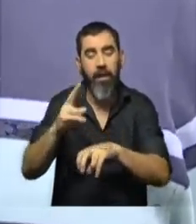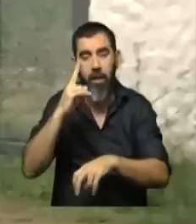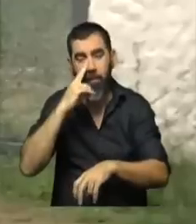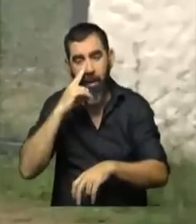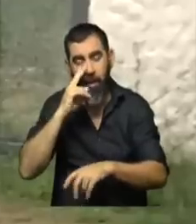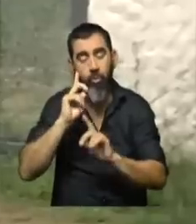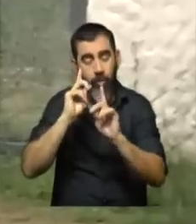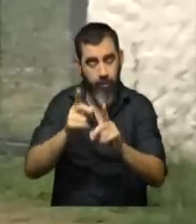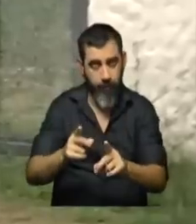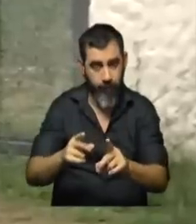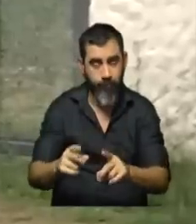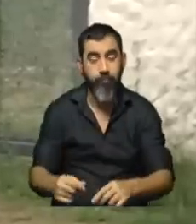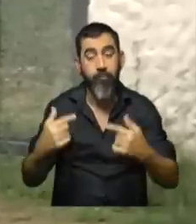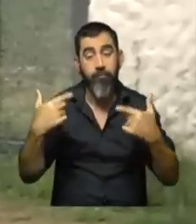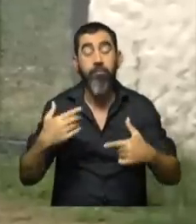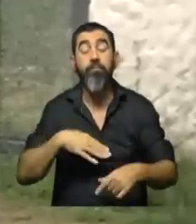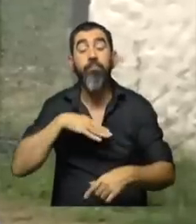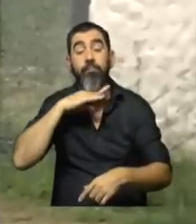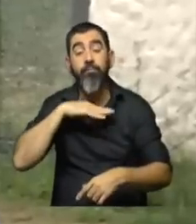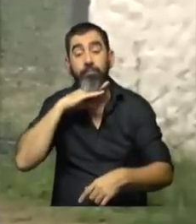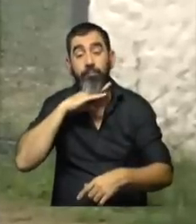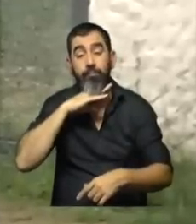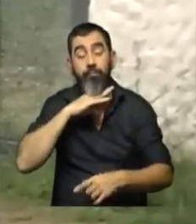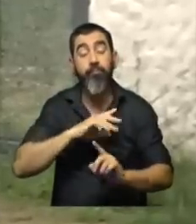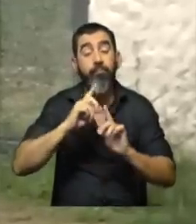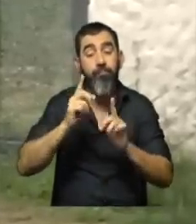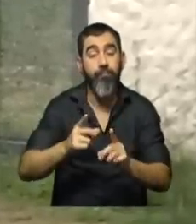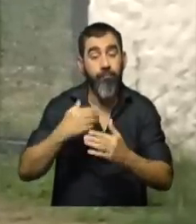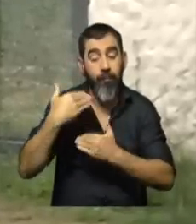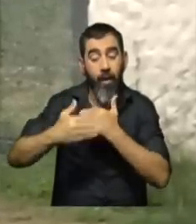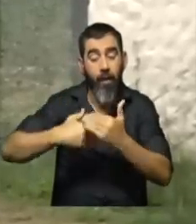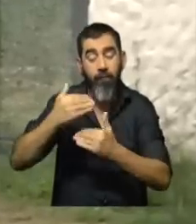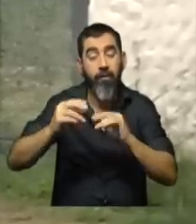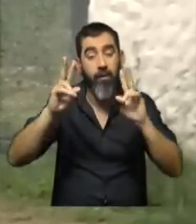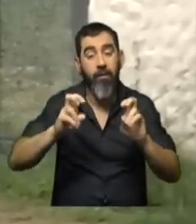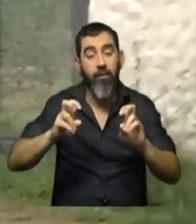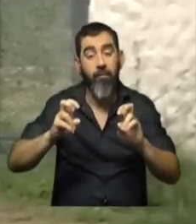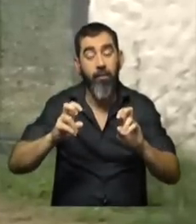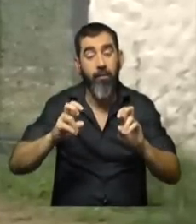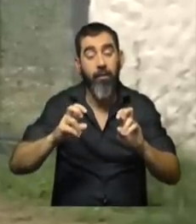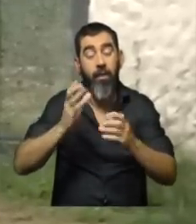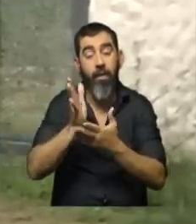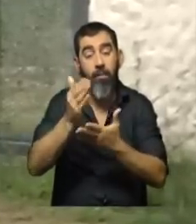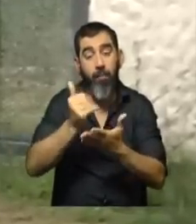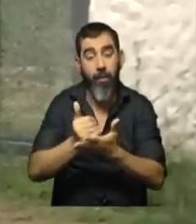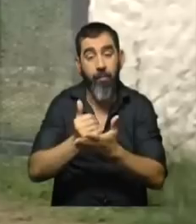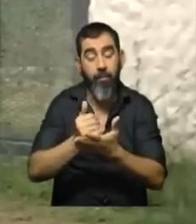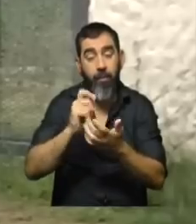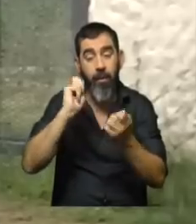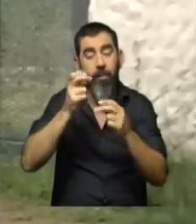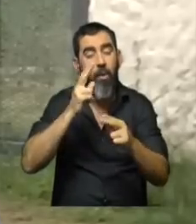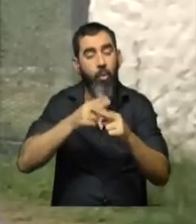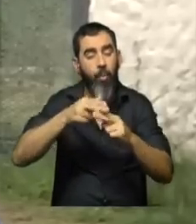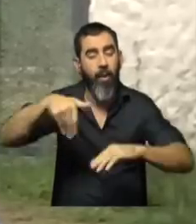Montañesa. La Intendencia de Canelones ha avanzado mucho en el tema del nomenclátor en el departamento.